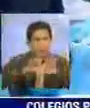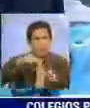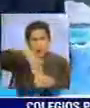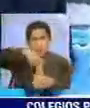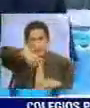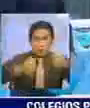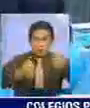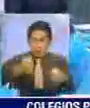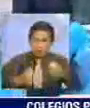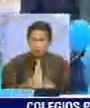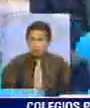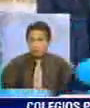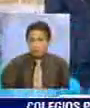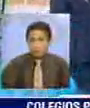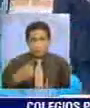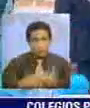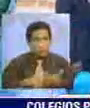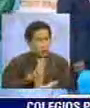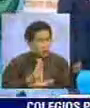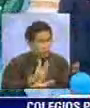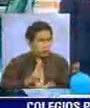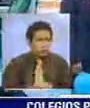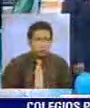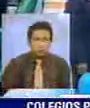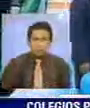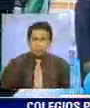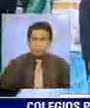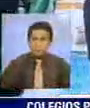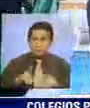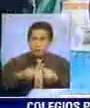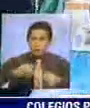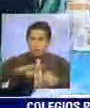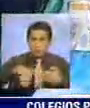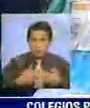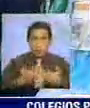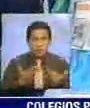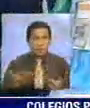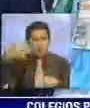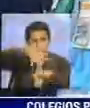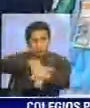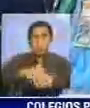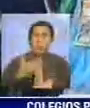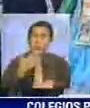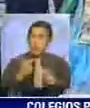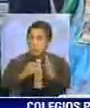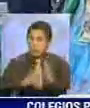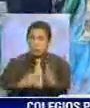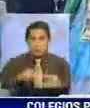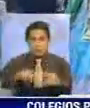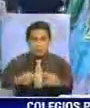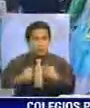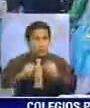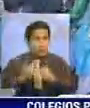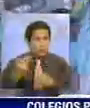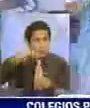el material que han usado, reciclado. Reciclado, y todos los elementos también que han incorporado como parte de los requisitos